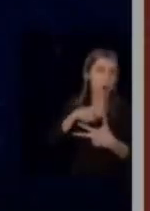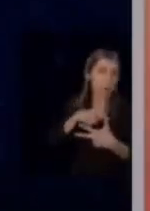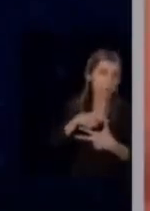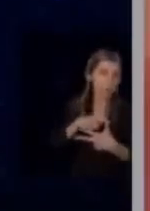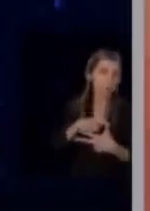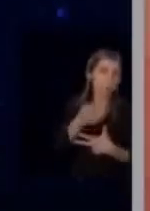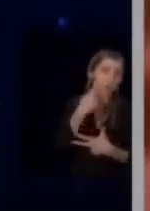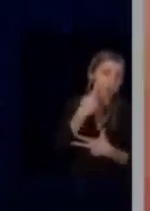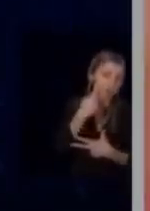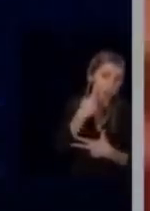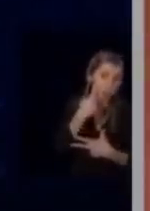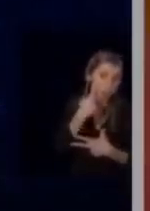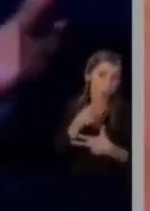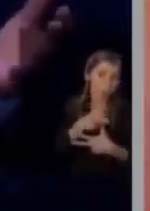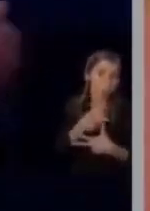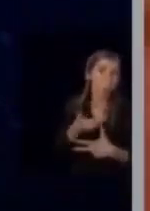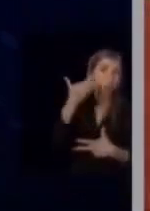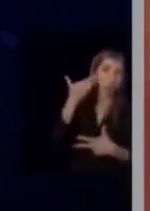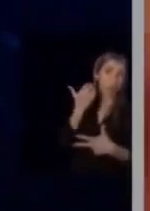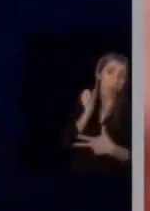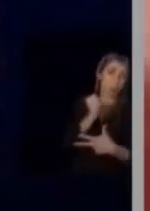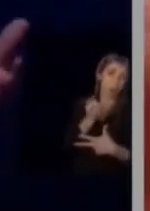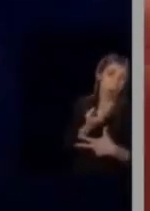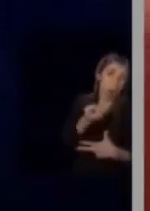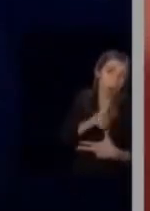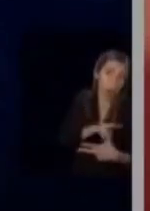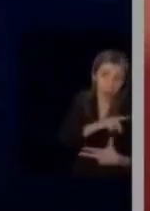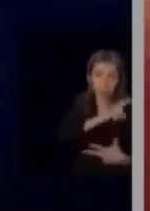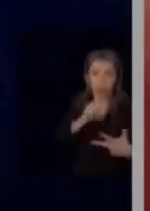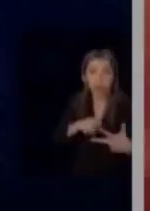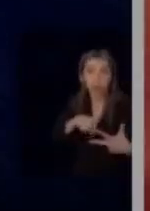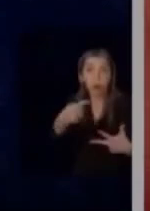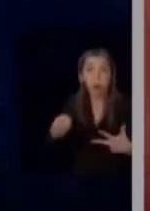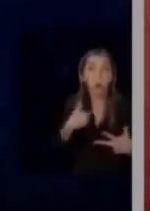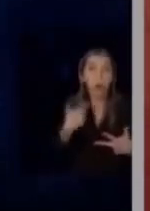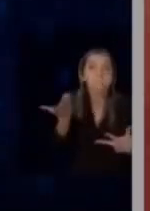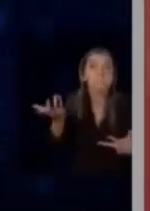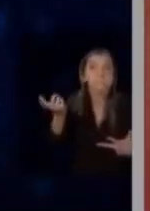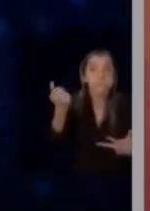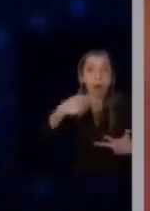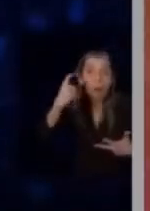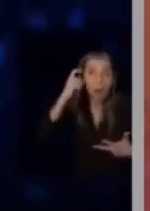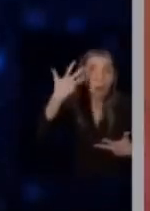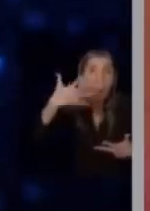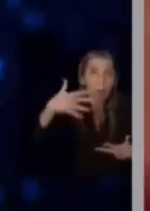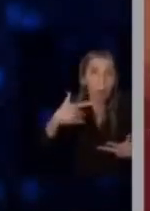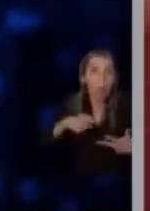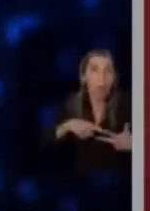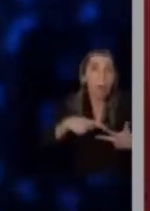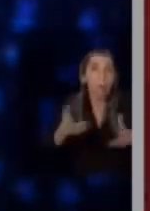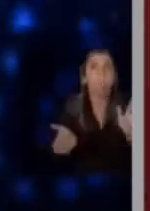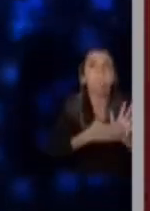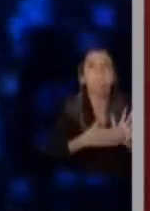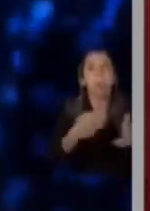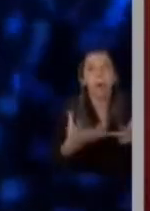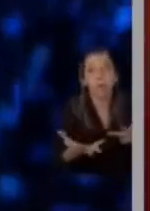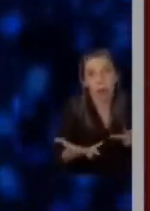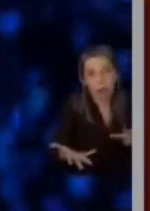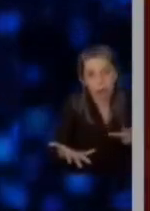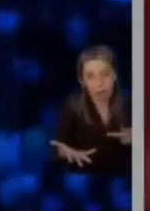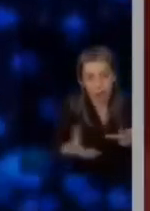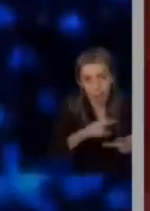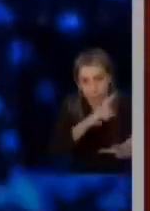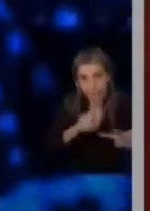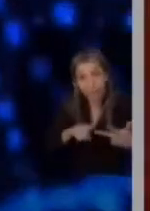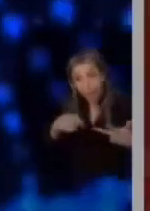sido el que estuviera más complicado. Y me parece que lo que se viene el domingo son más negacionismos. Me parece que el domingo se viene